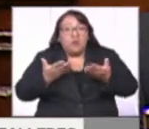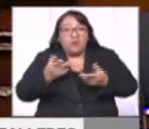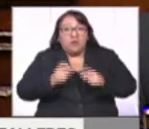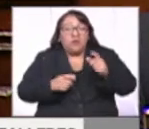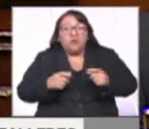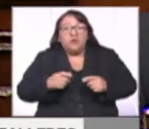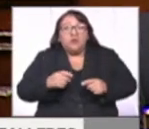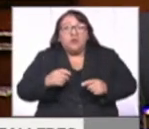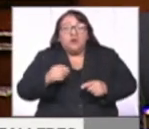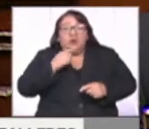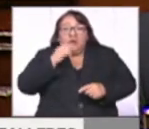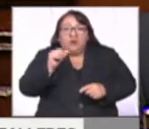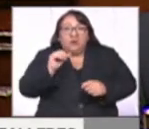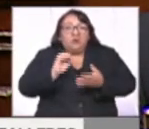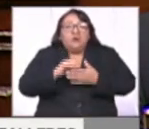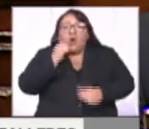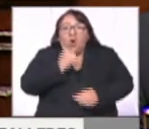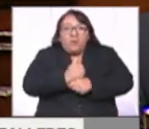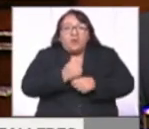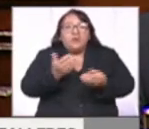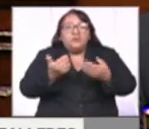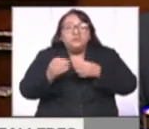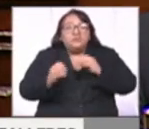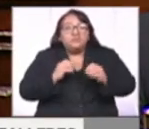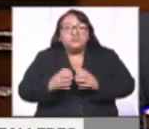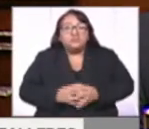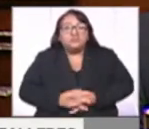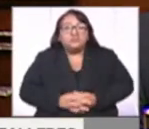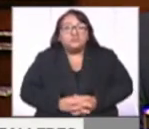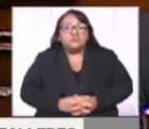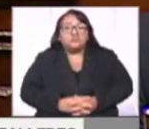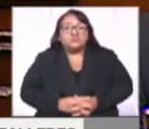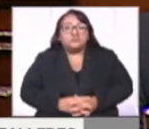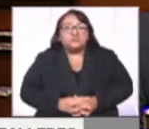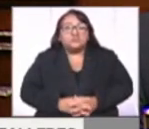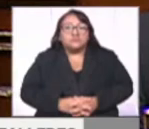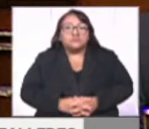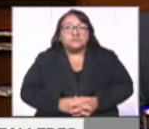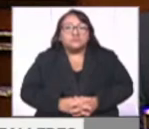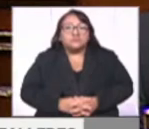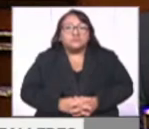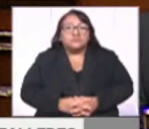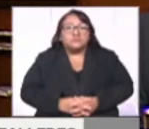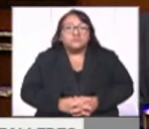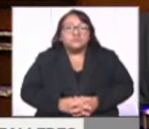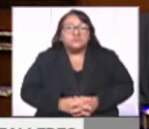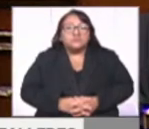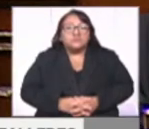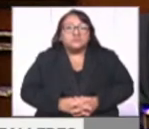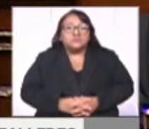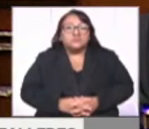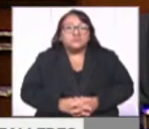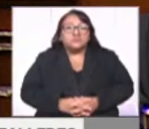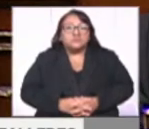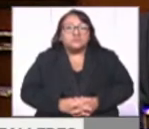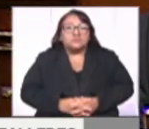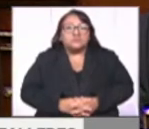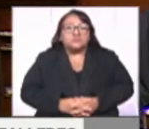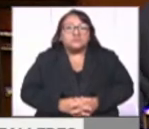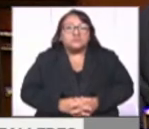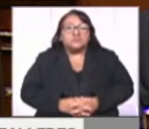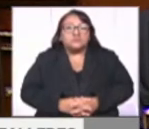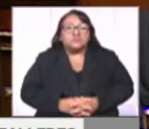contribuyentes infractores la obligación de regularizar la omisión y la presentación de declaraciones cuando se les imponga a sanción positiva. En ese